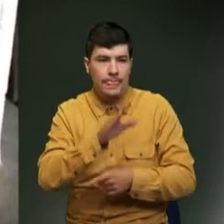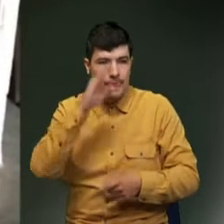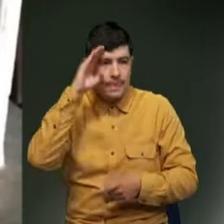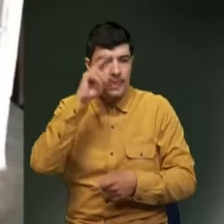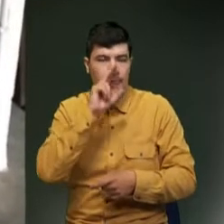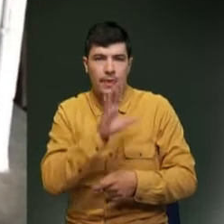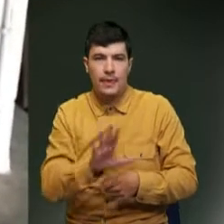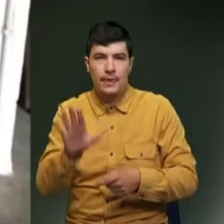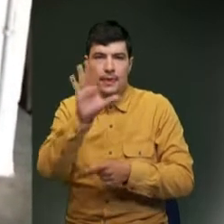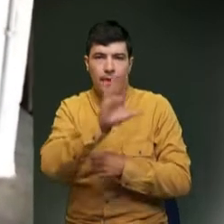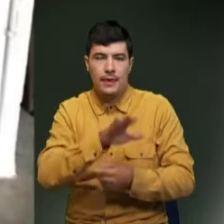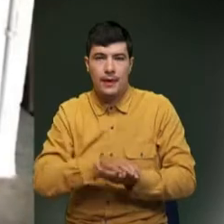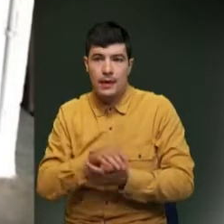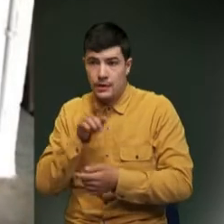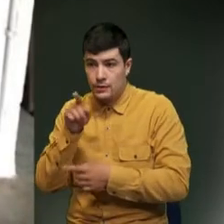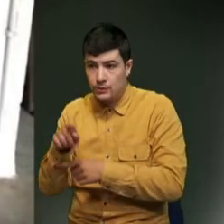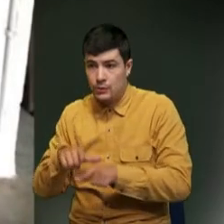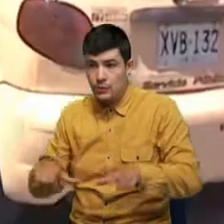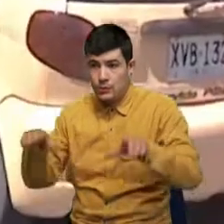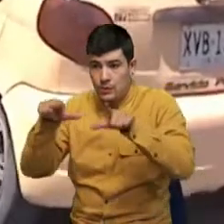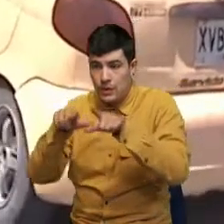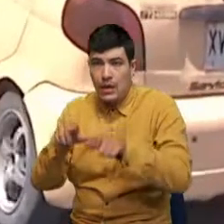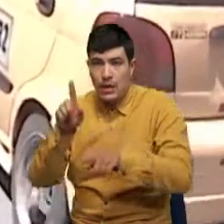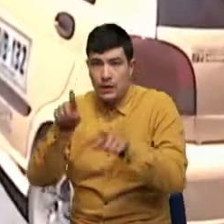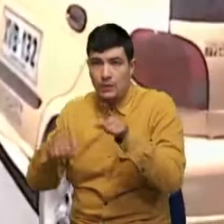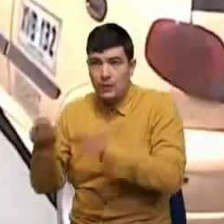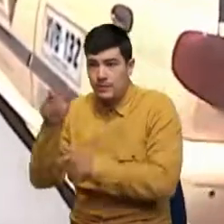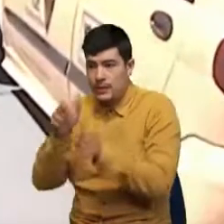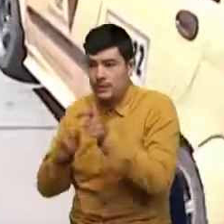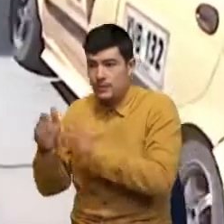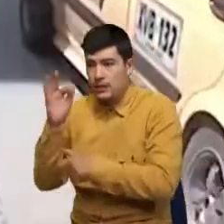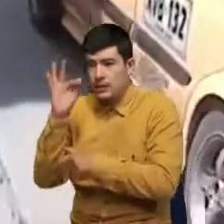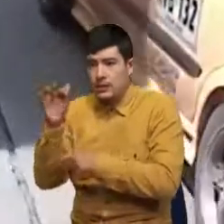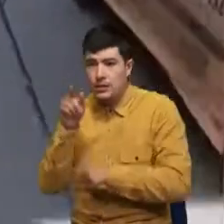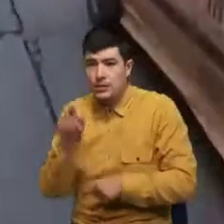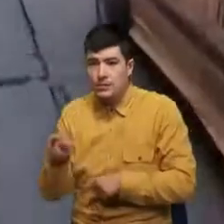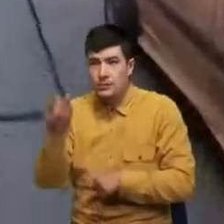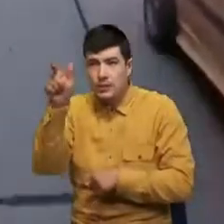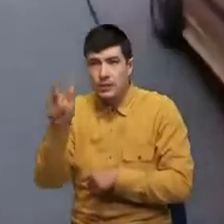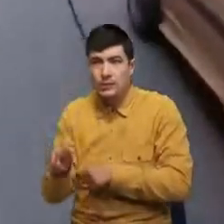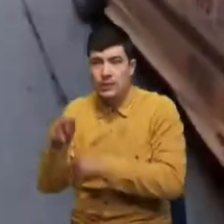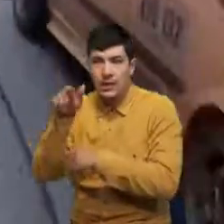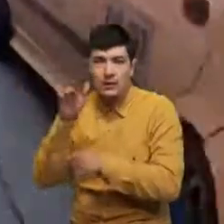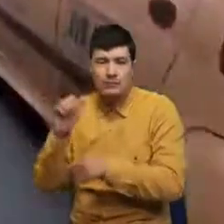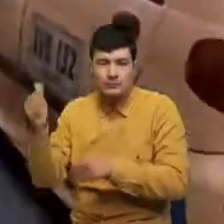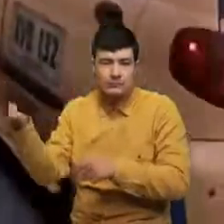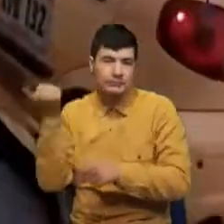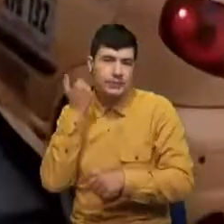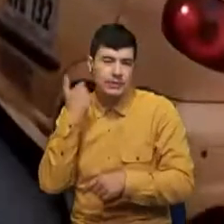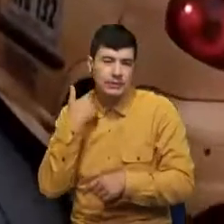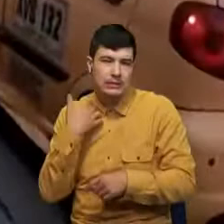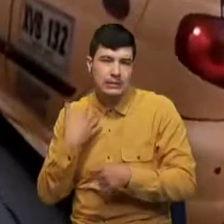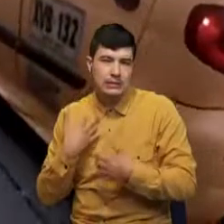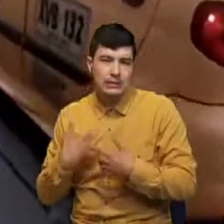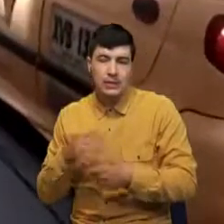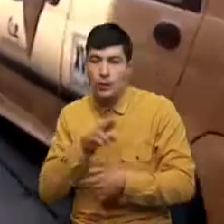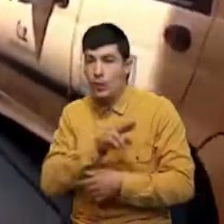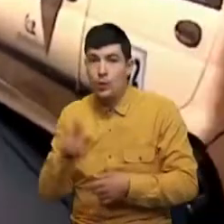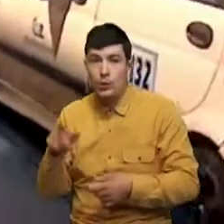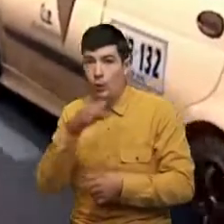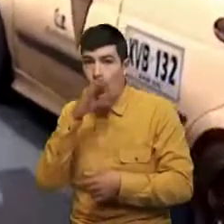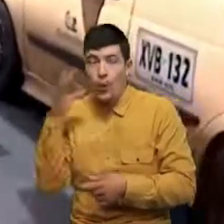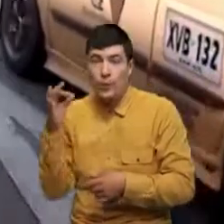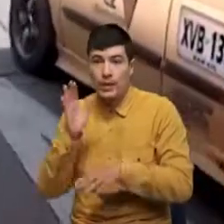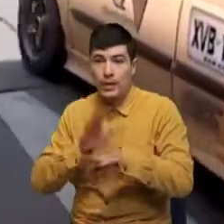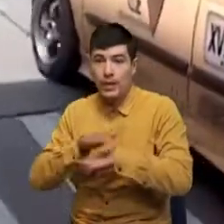Nacional. Allí, según manifestaron algunos testigos, un sujeto infligió una herida de gravedad en el cuello a un hombre.